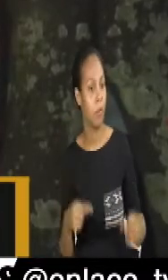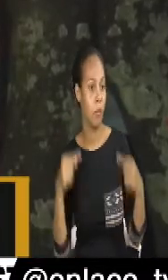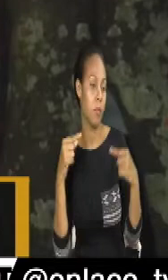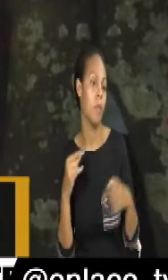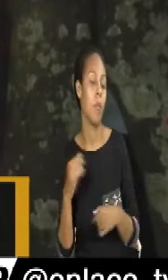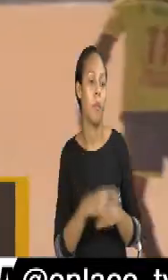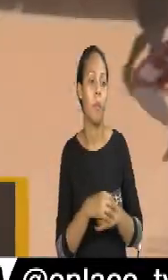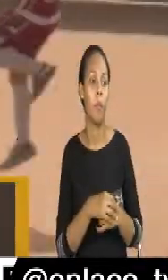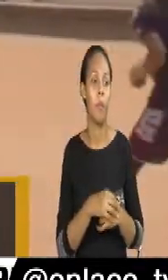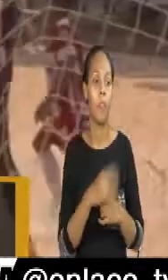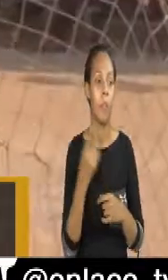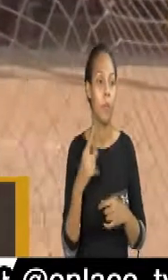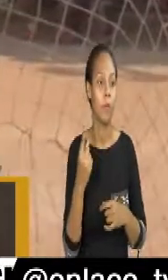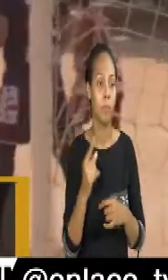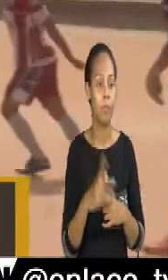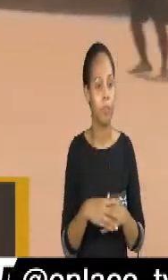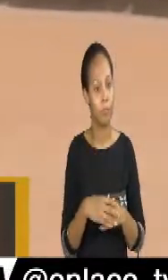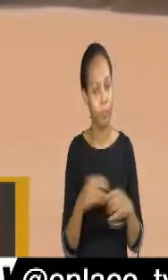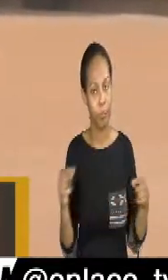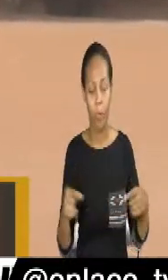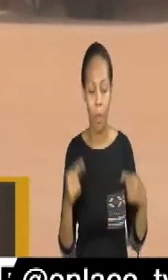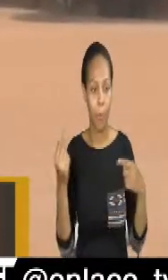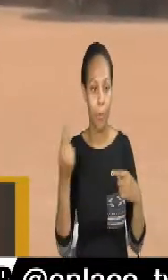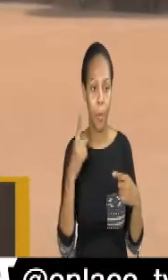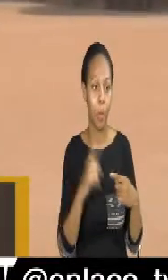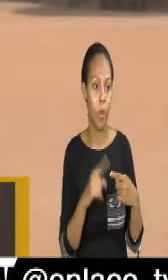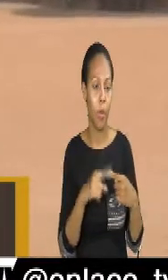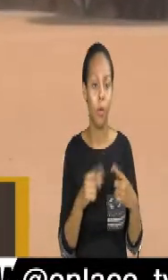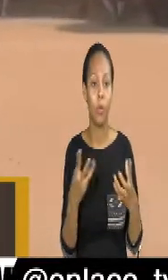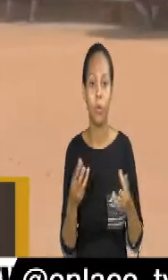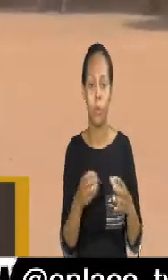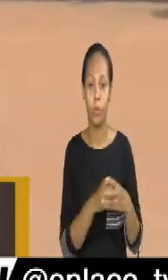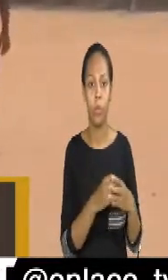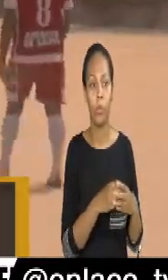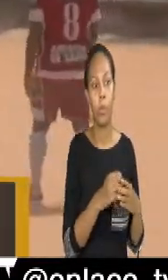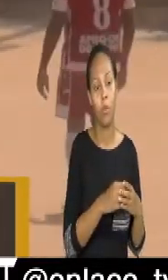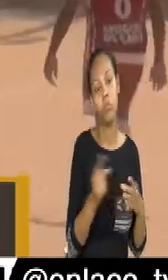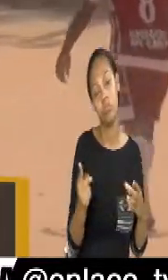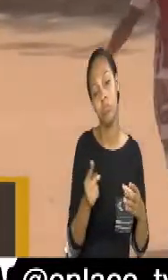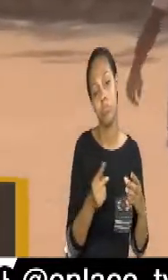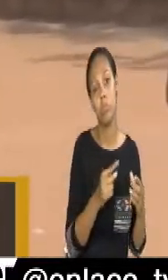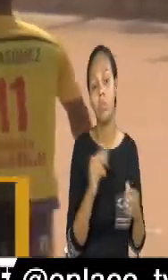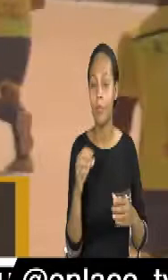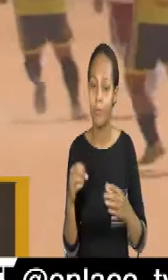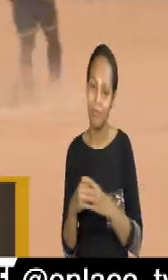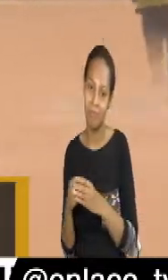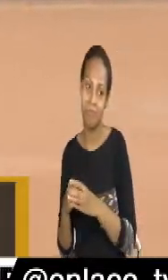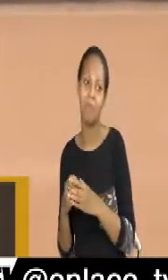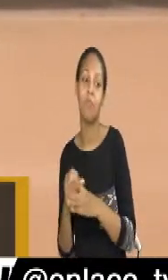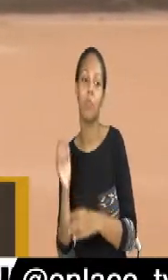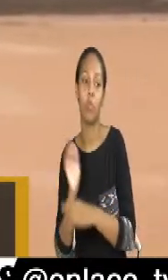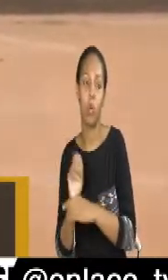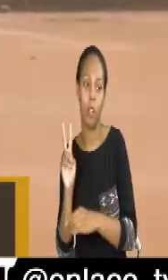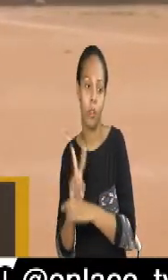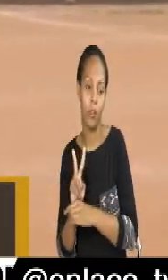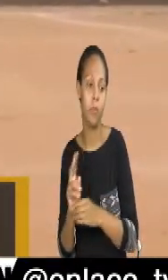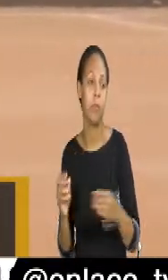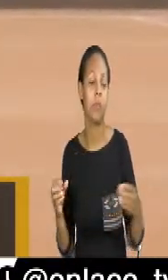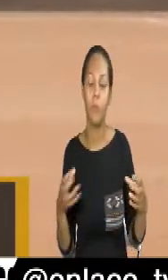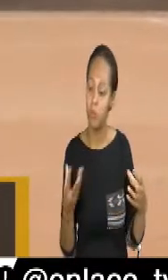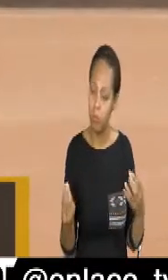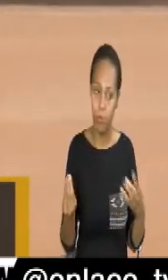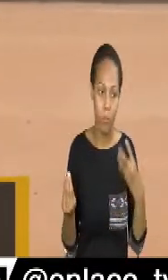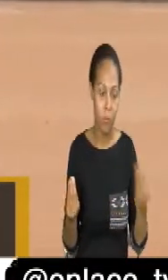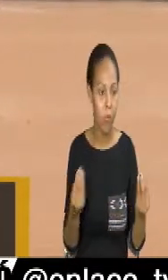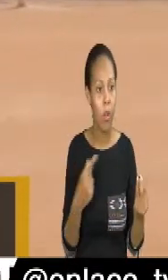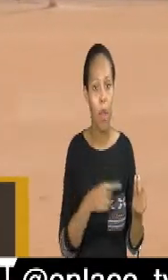donde jugó pues a primera hora jugó el combo de Puche contra Buenavista. Este partido estuvo muy interesante, a pesar que el combo de